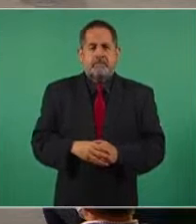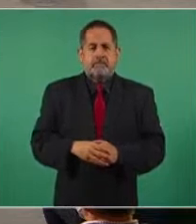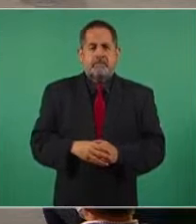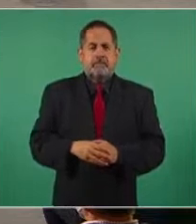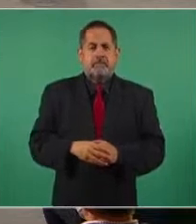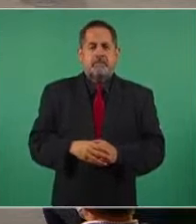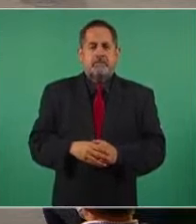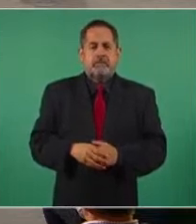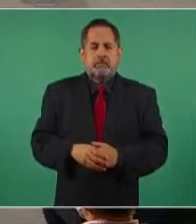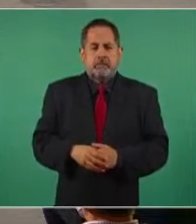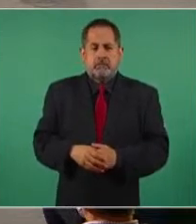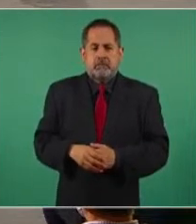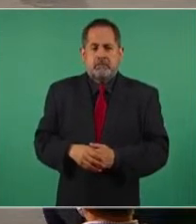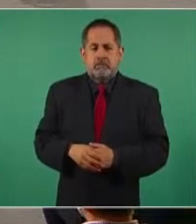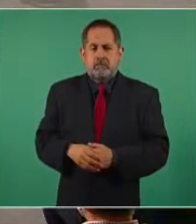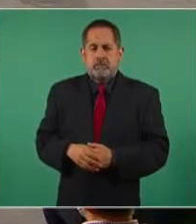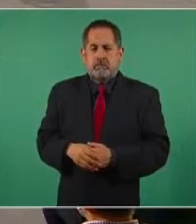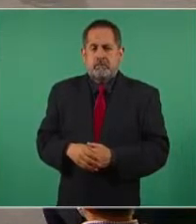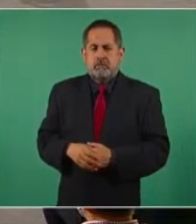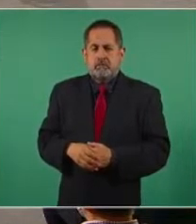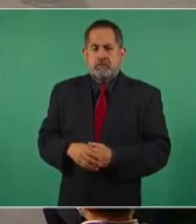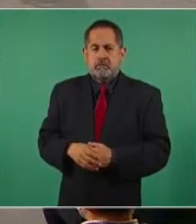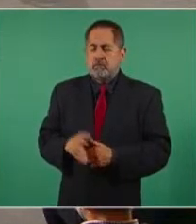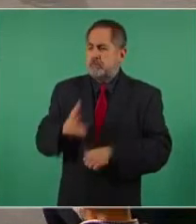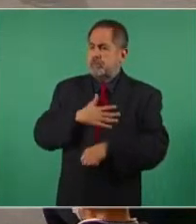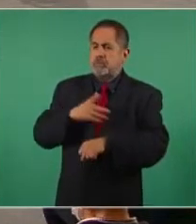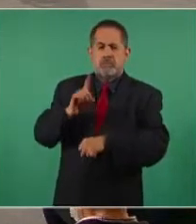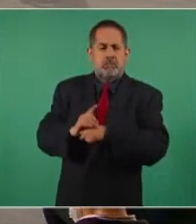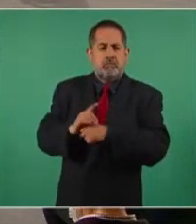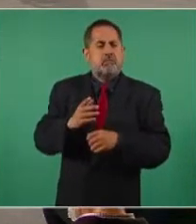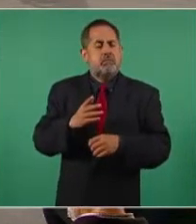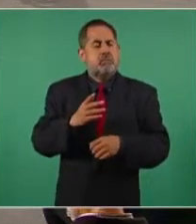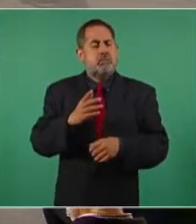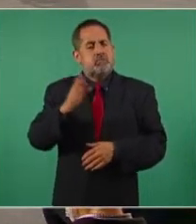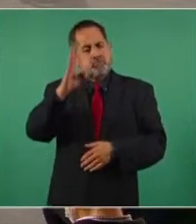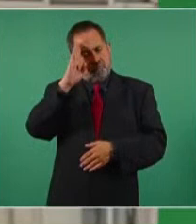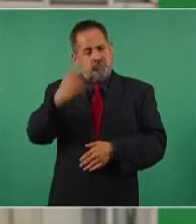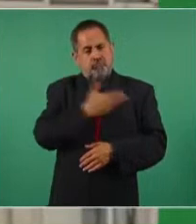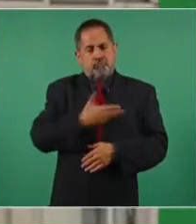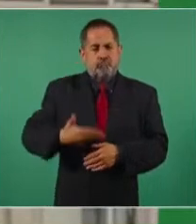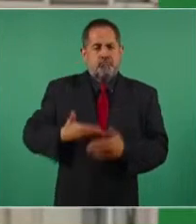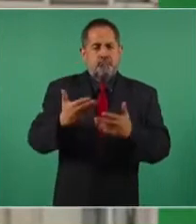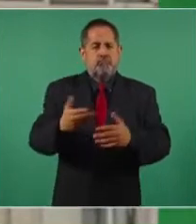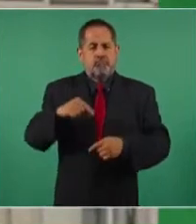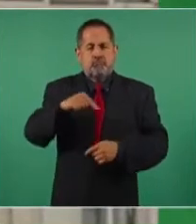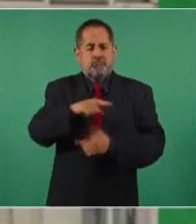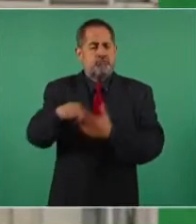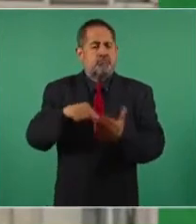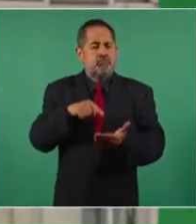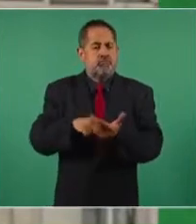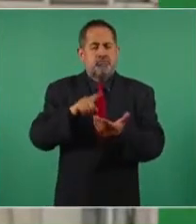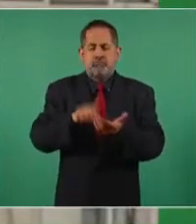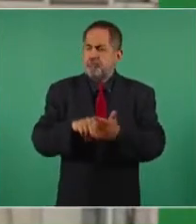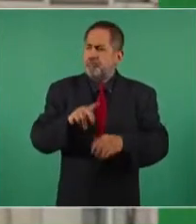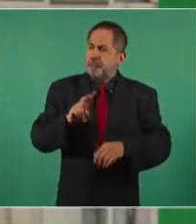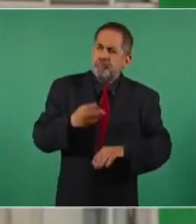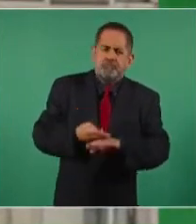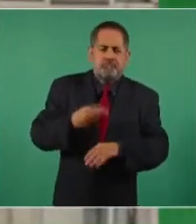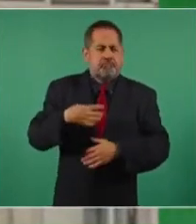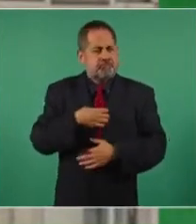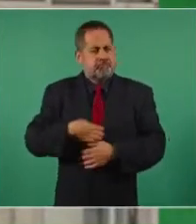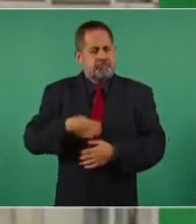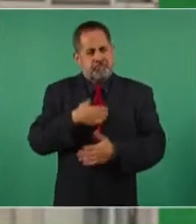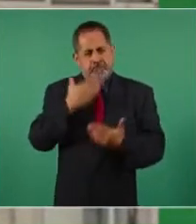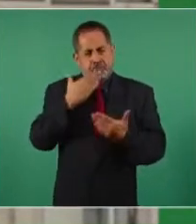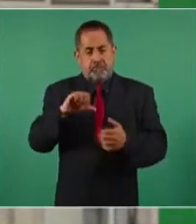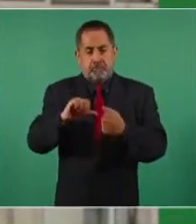bueno javier en adelante gracias muy buenos días señor presidente muy contentos por este día